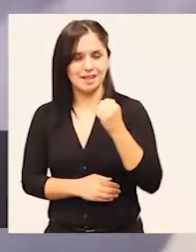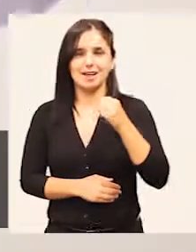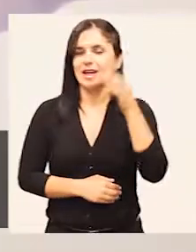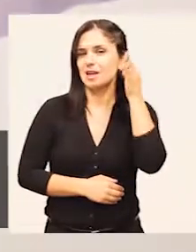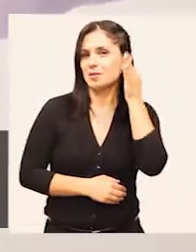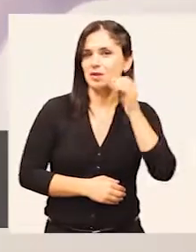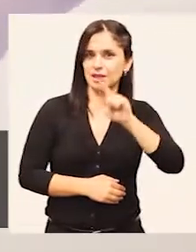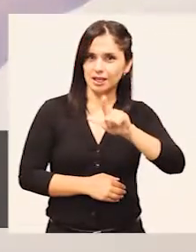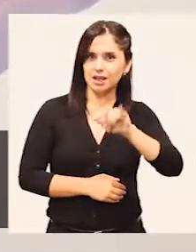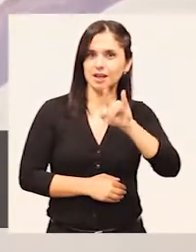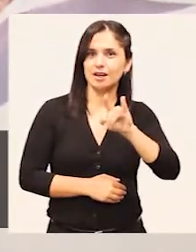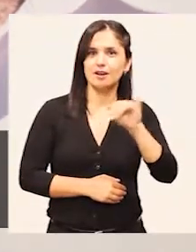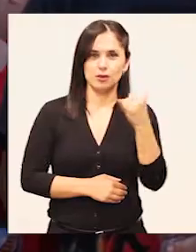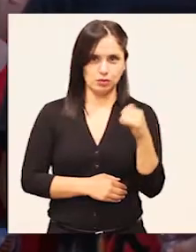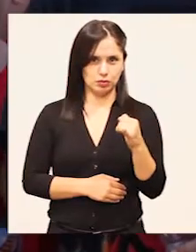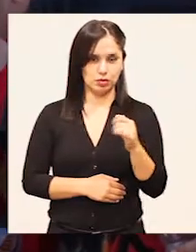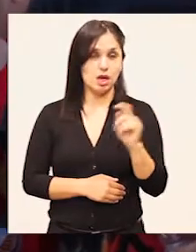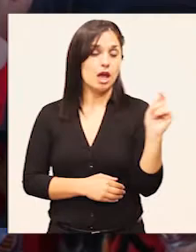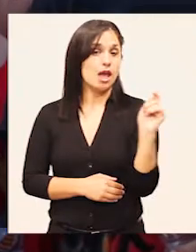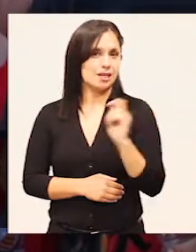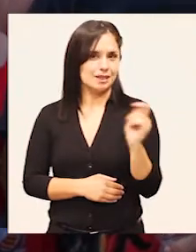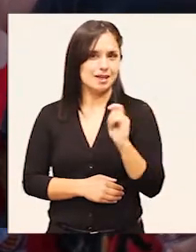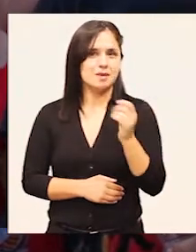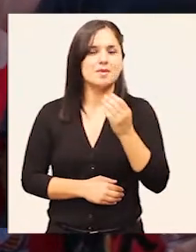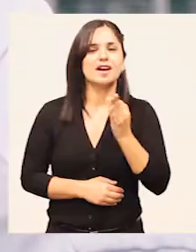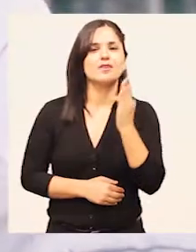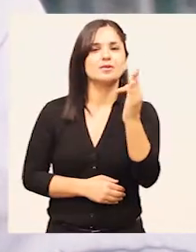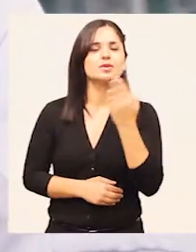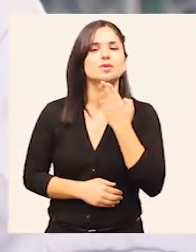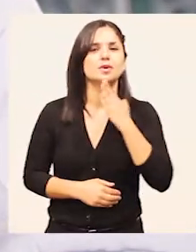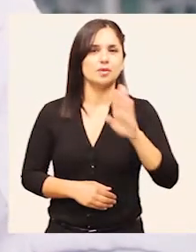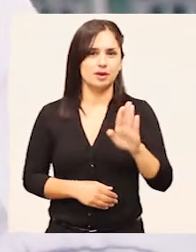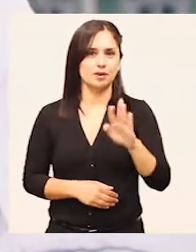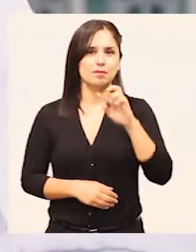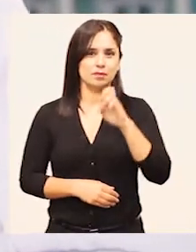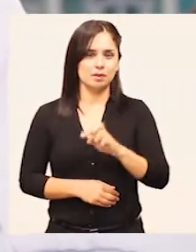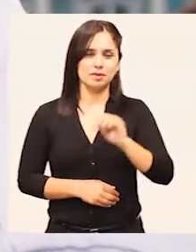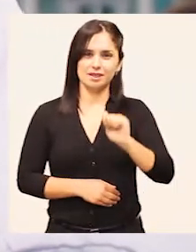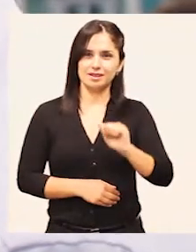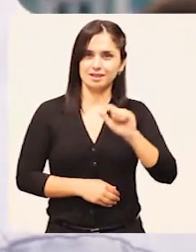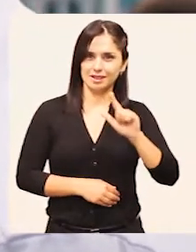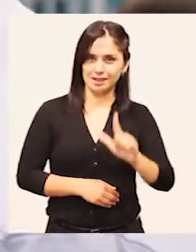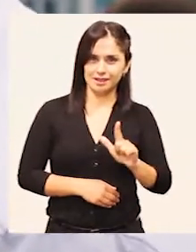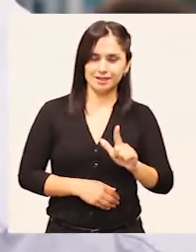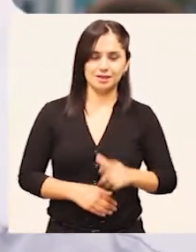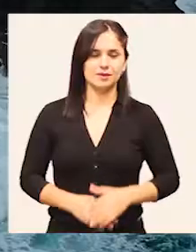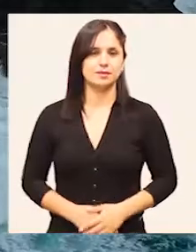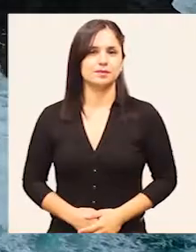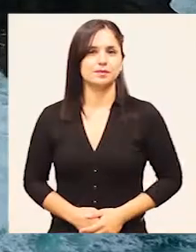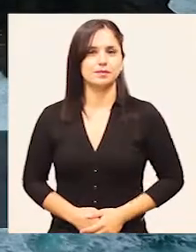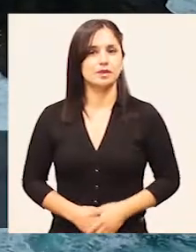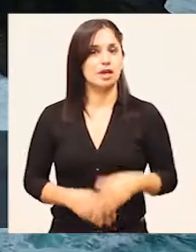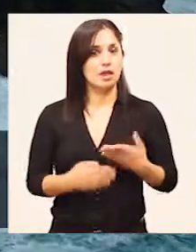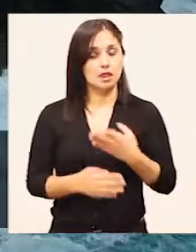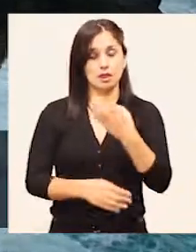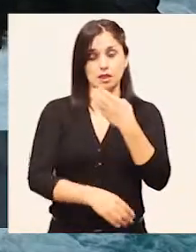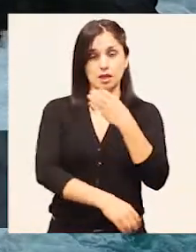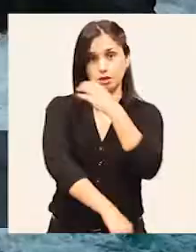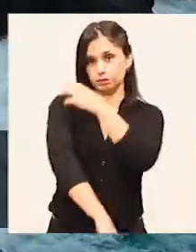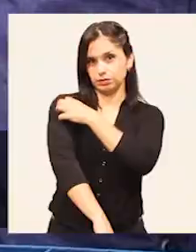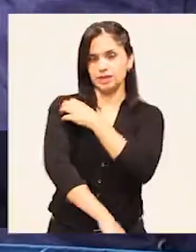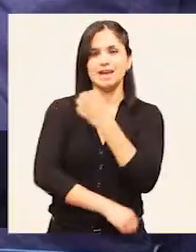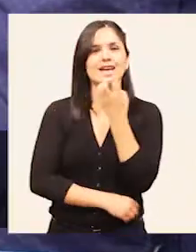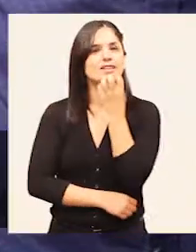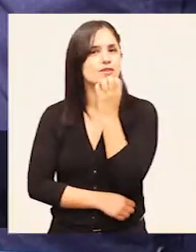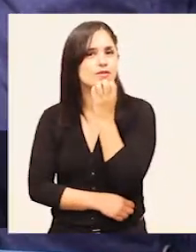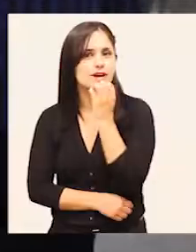Luz Badensperger, en Tarapacá tendremos tiempos mejores. P67, Renzo Trisotti. Desde Antofagasta, la